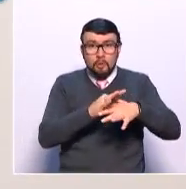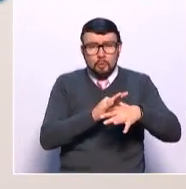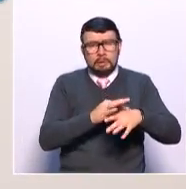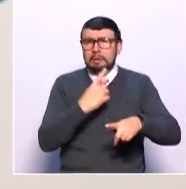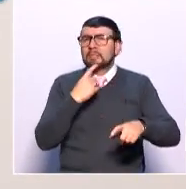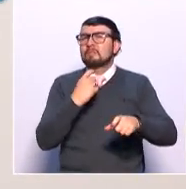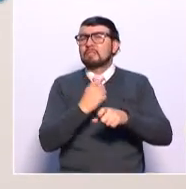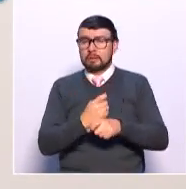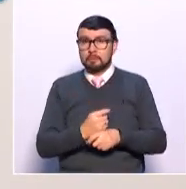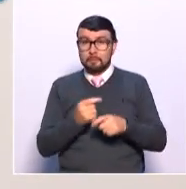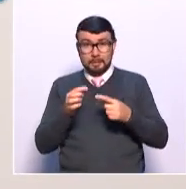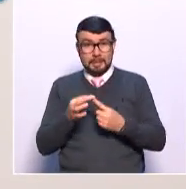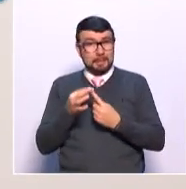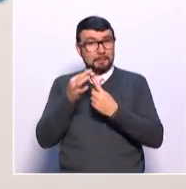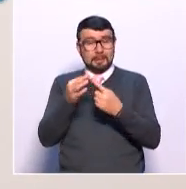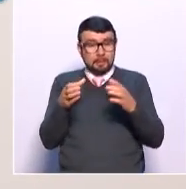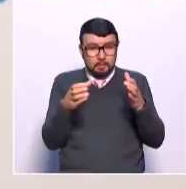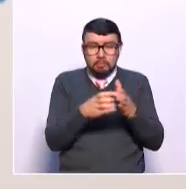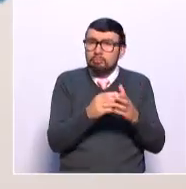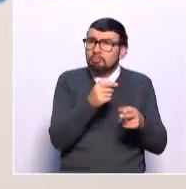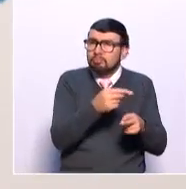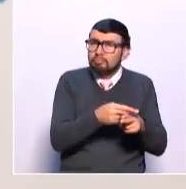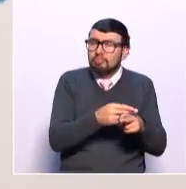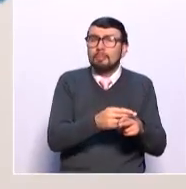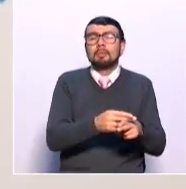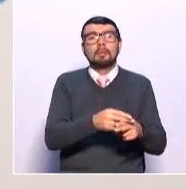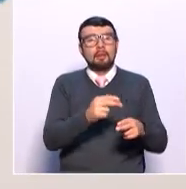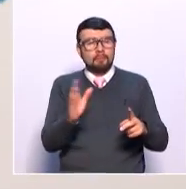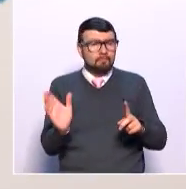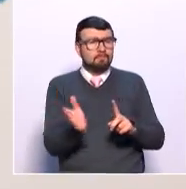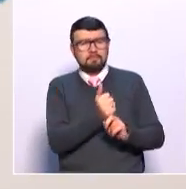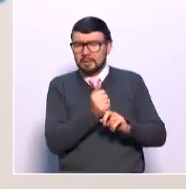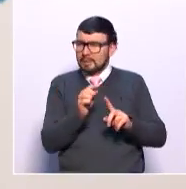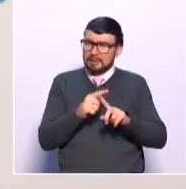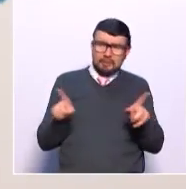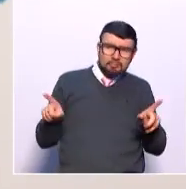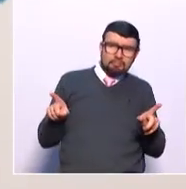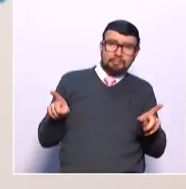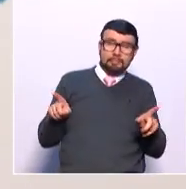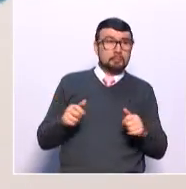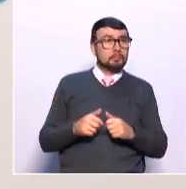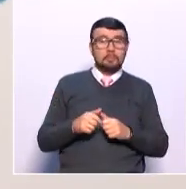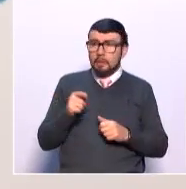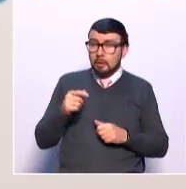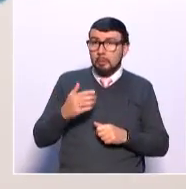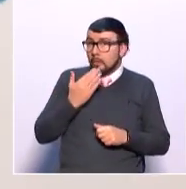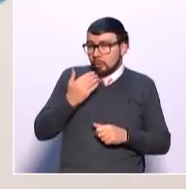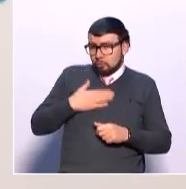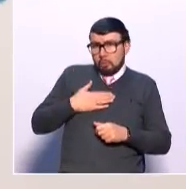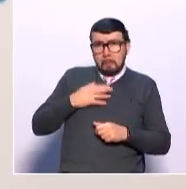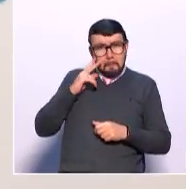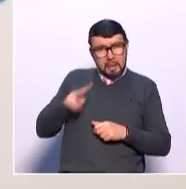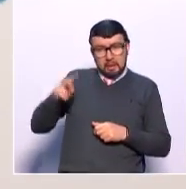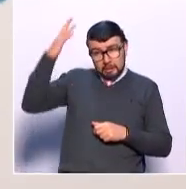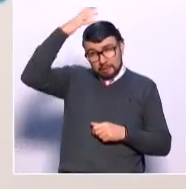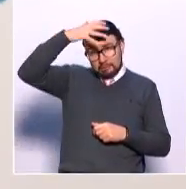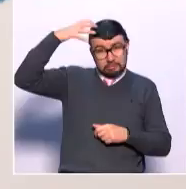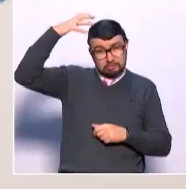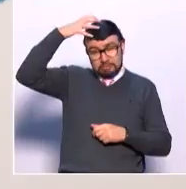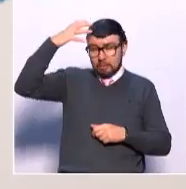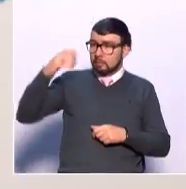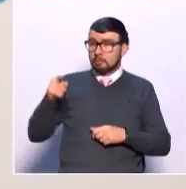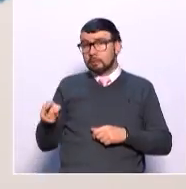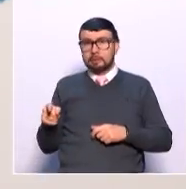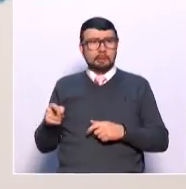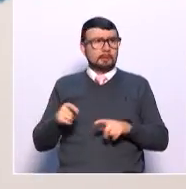campo de la metodología o del inegi en la medicina cama diagnóstico diferencial para mí pues es una dermatitis seborreica para tu puedes de una psoriasis para esto